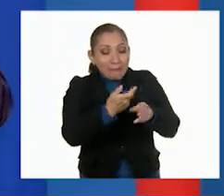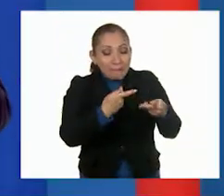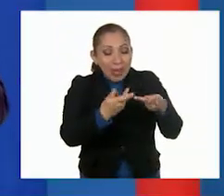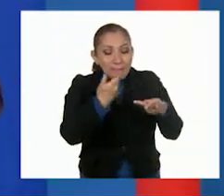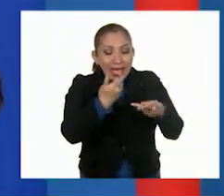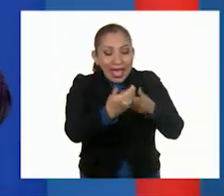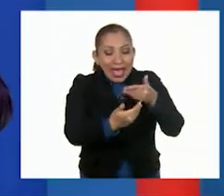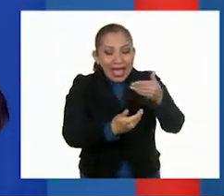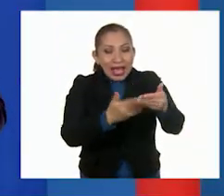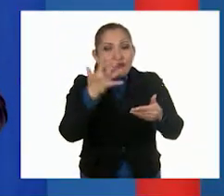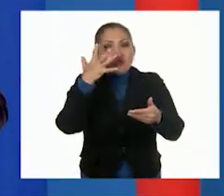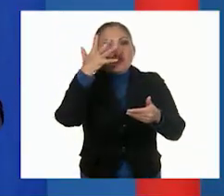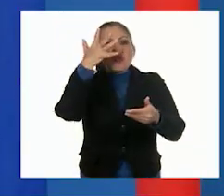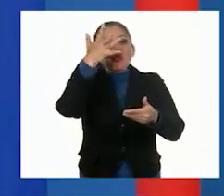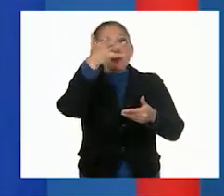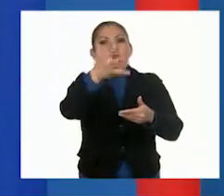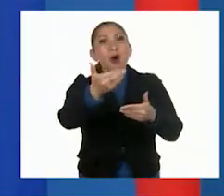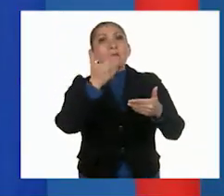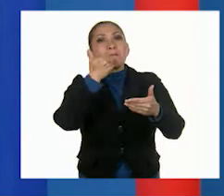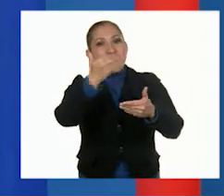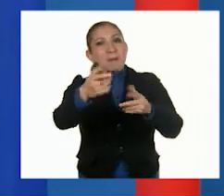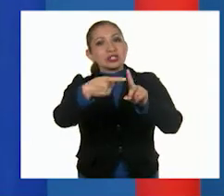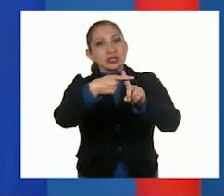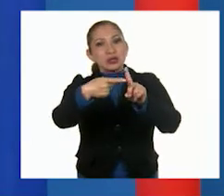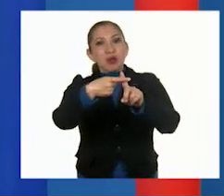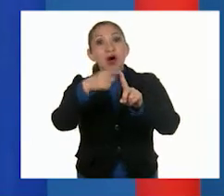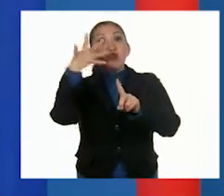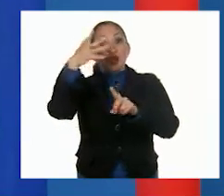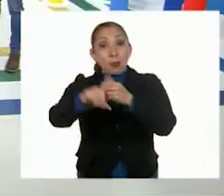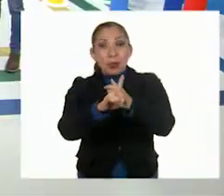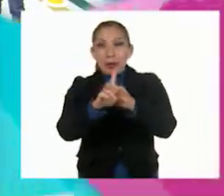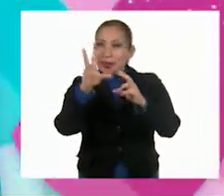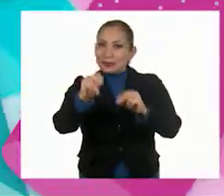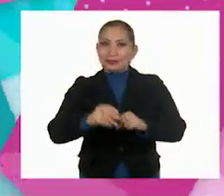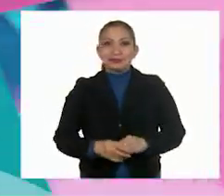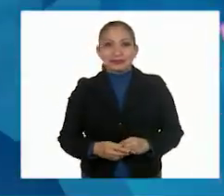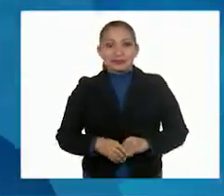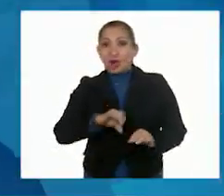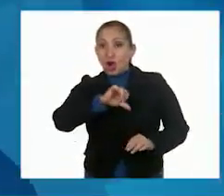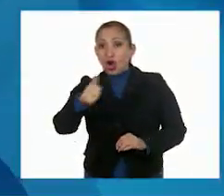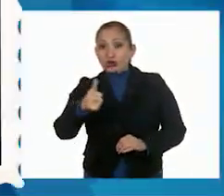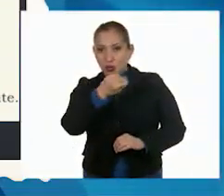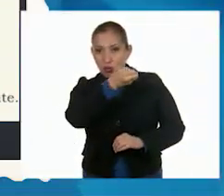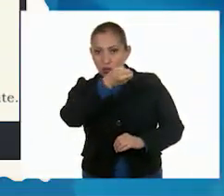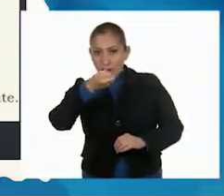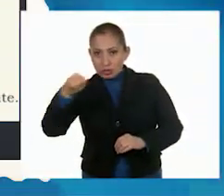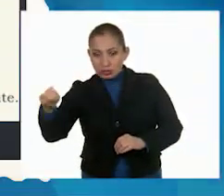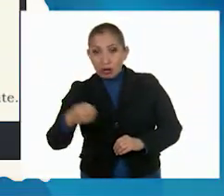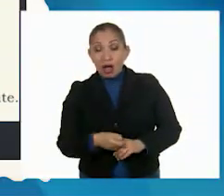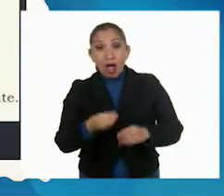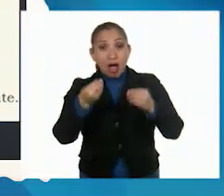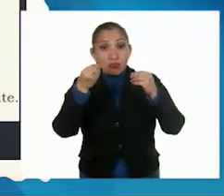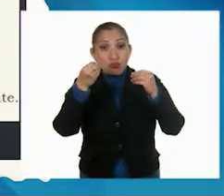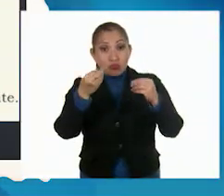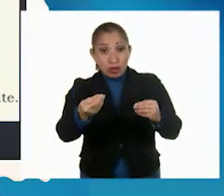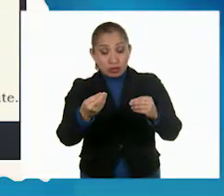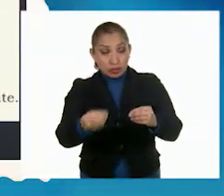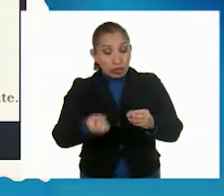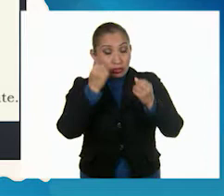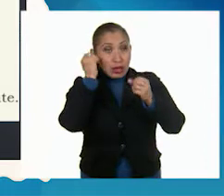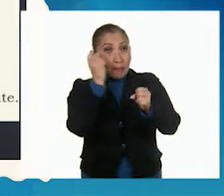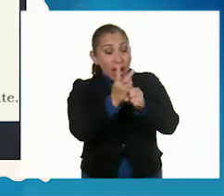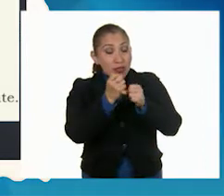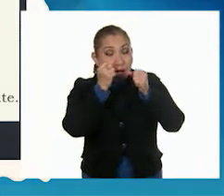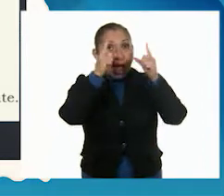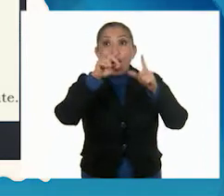sea bueno y que eso nos regrese. Así es. Otro de los refranes sería, no por mucho madrugar, amanece